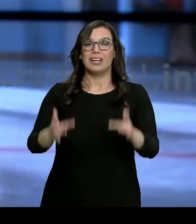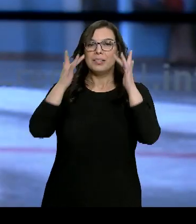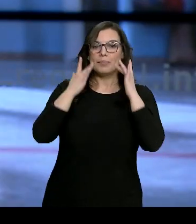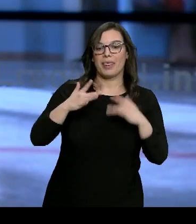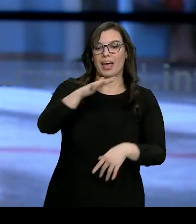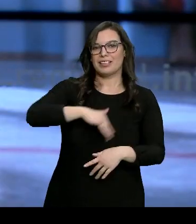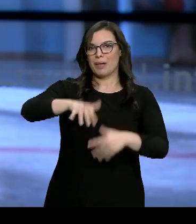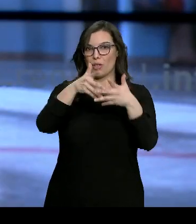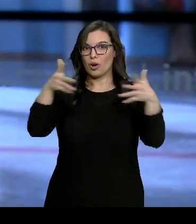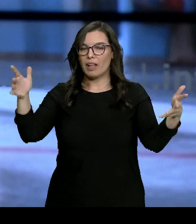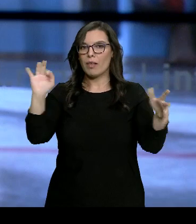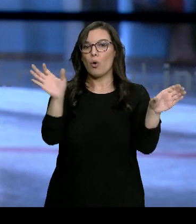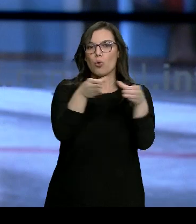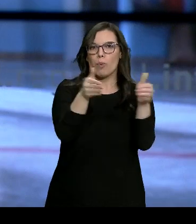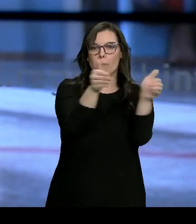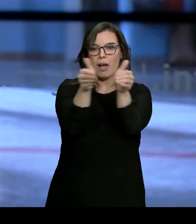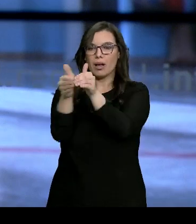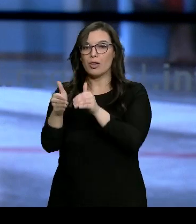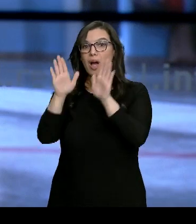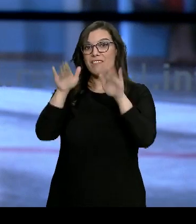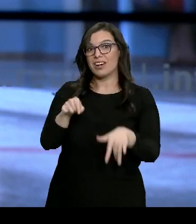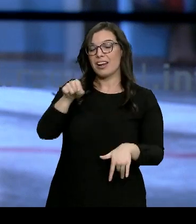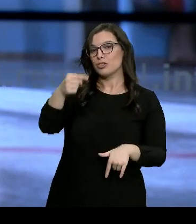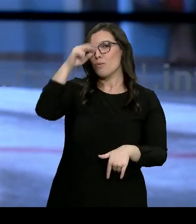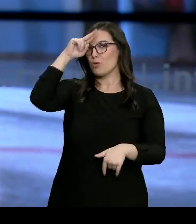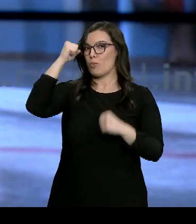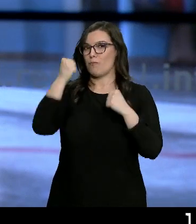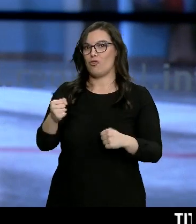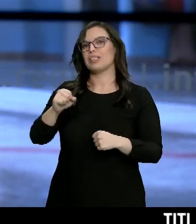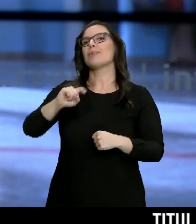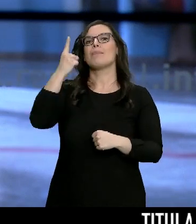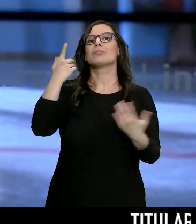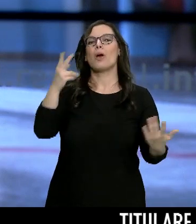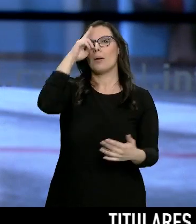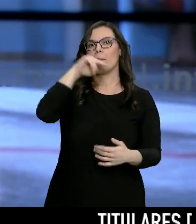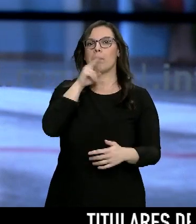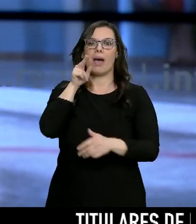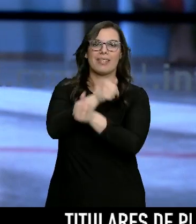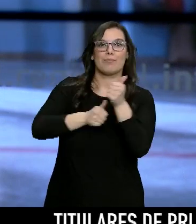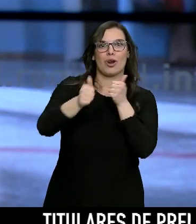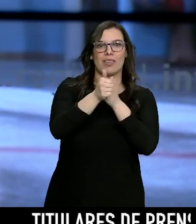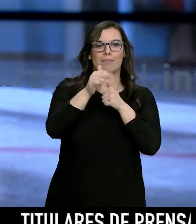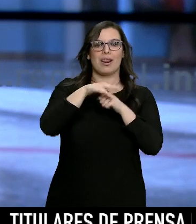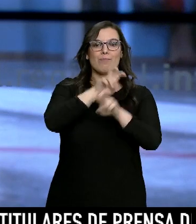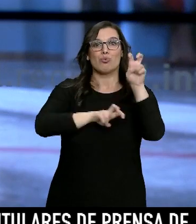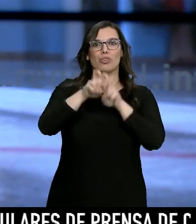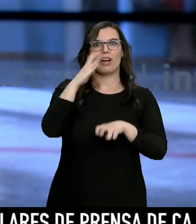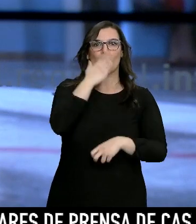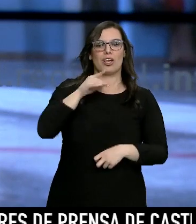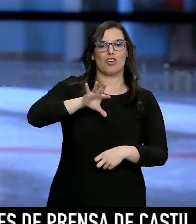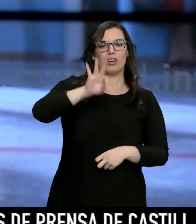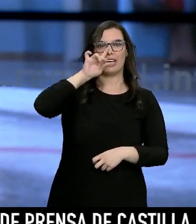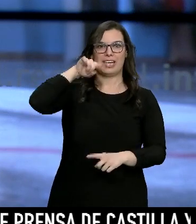los espacios grandes o los grupos reducidos se han convertido ahora en una prioridad para los padres que buscan colegio para el próximo curso.